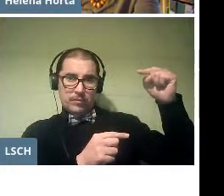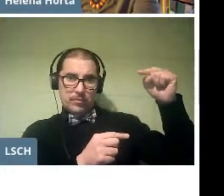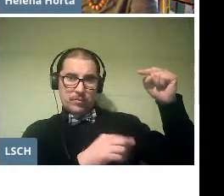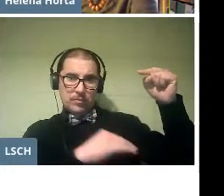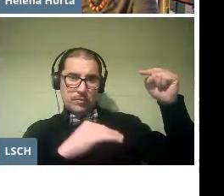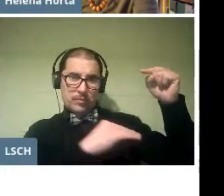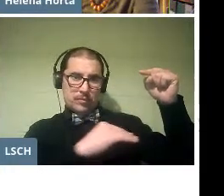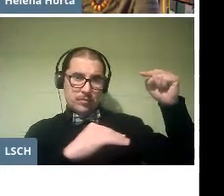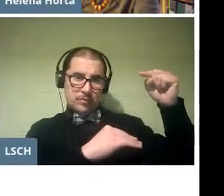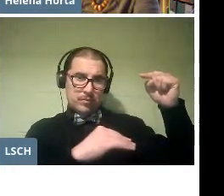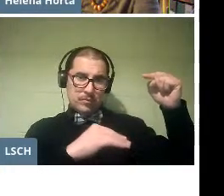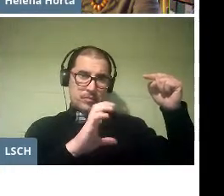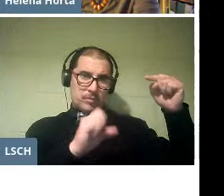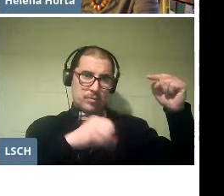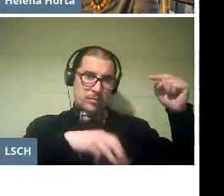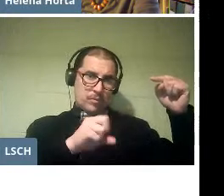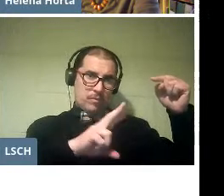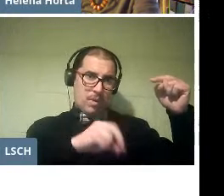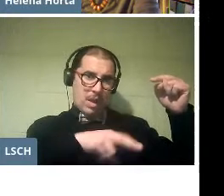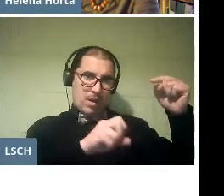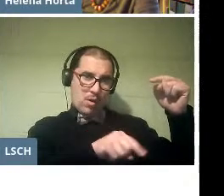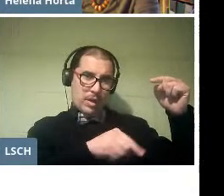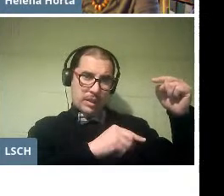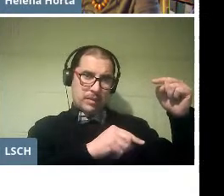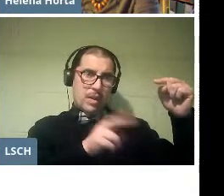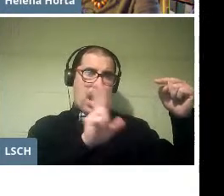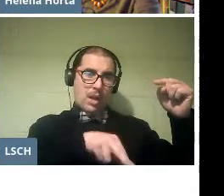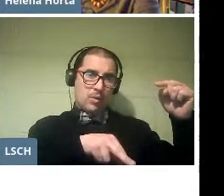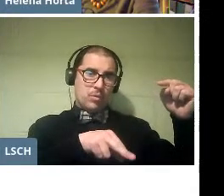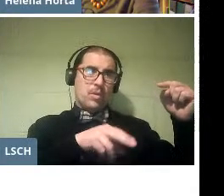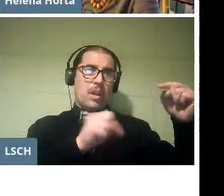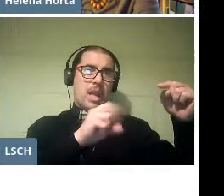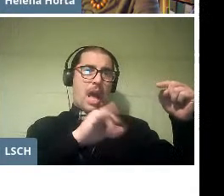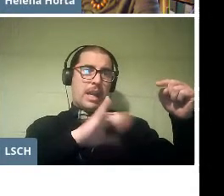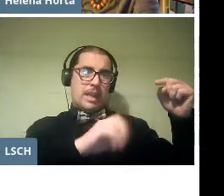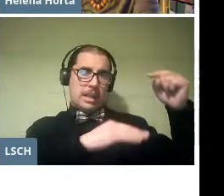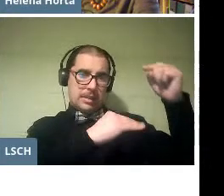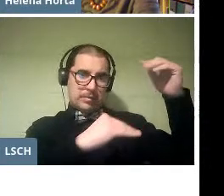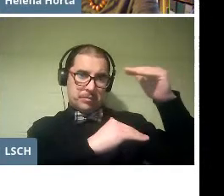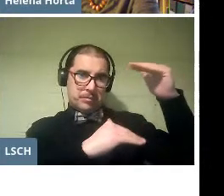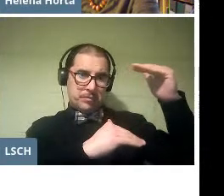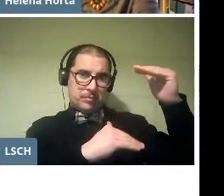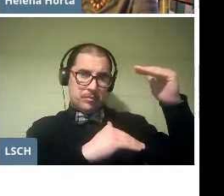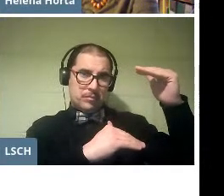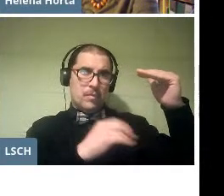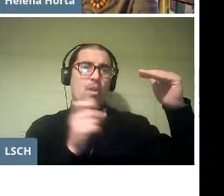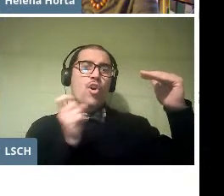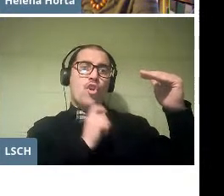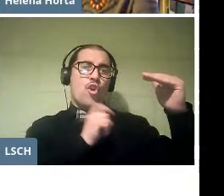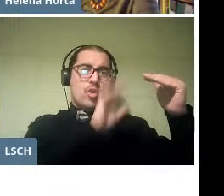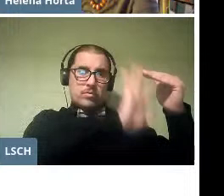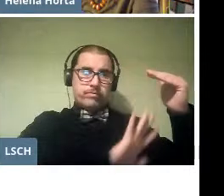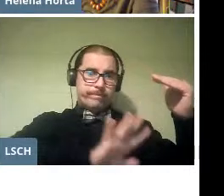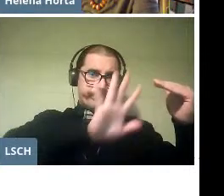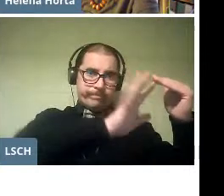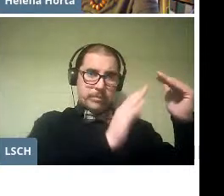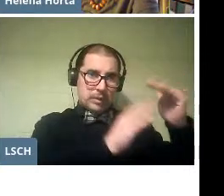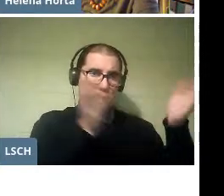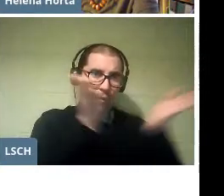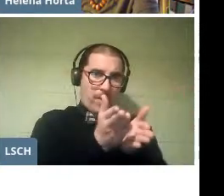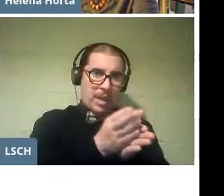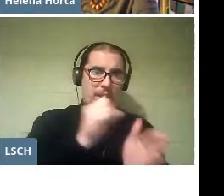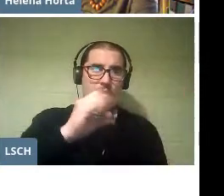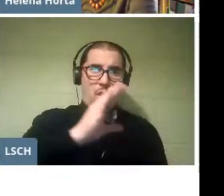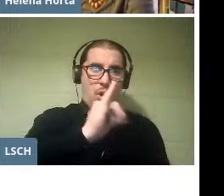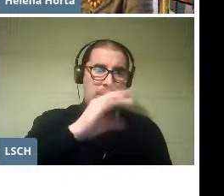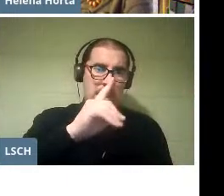la quebrada de Camarones, al sur de Arica. Esta denominación obedece al hecho de